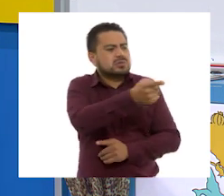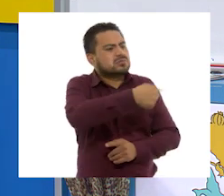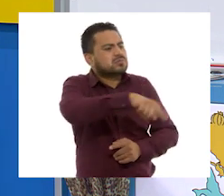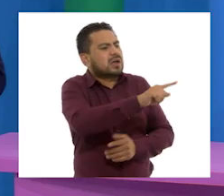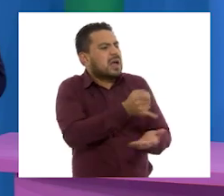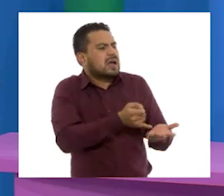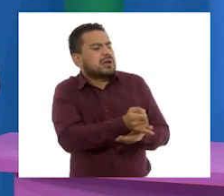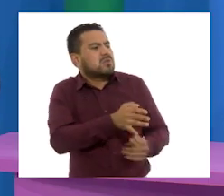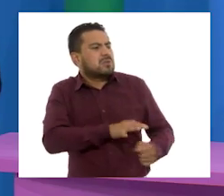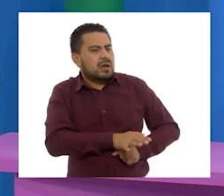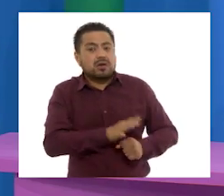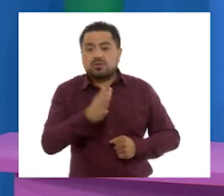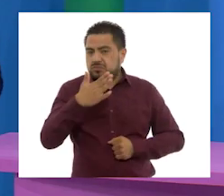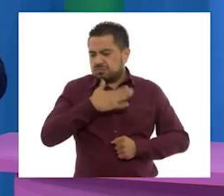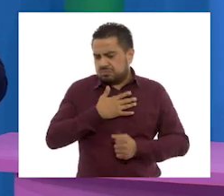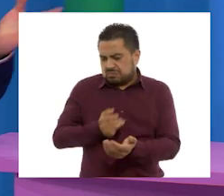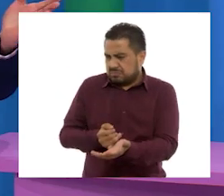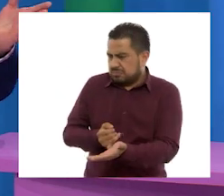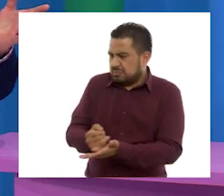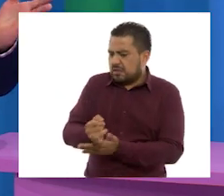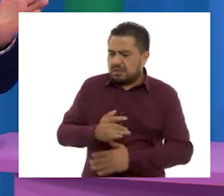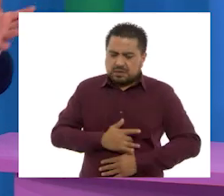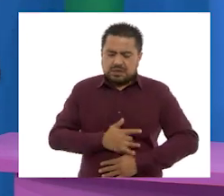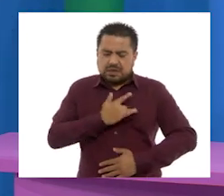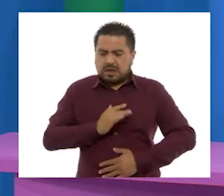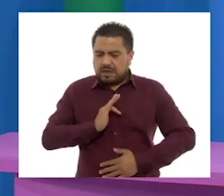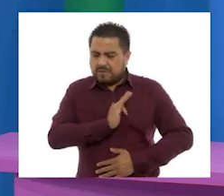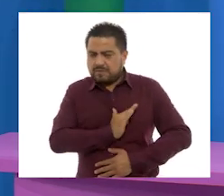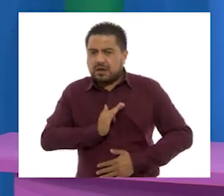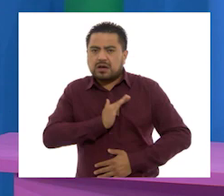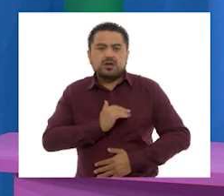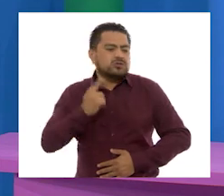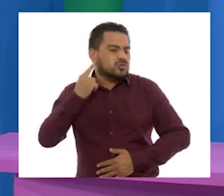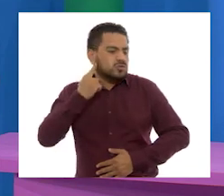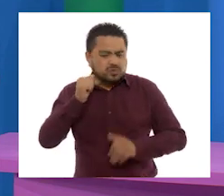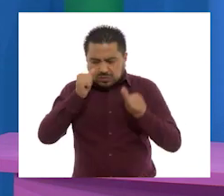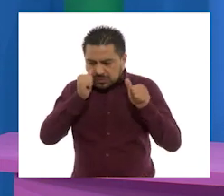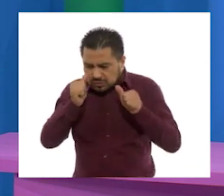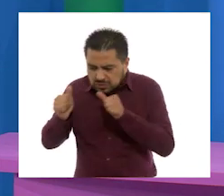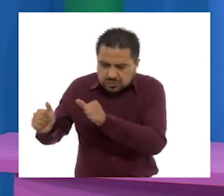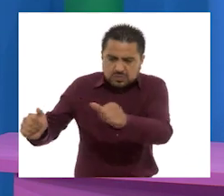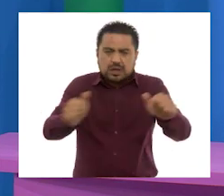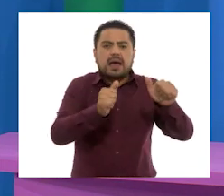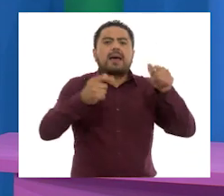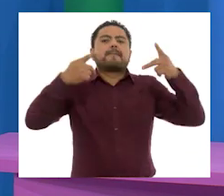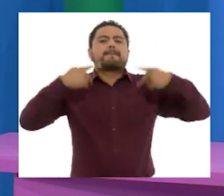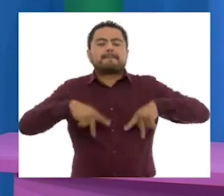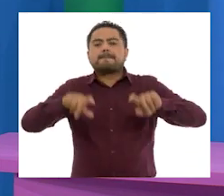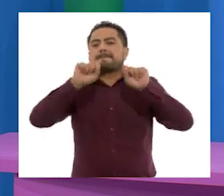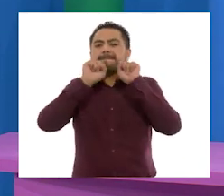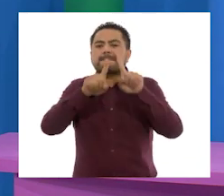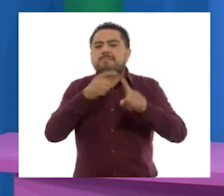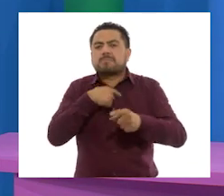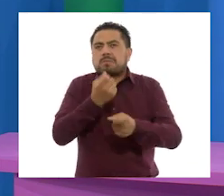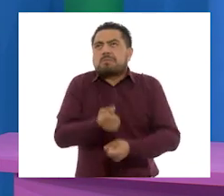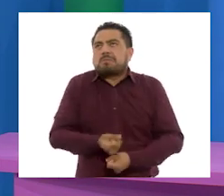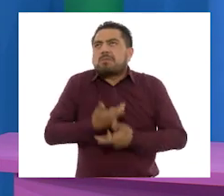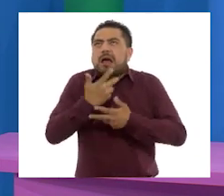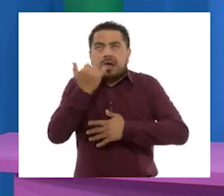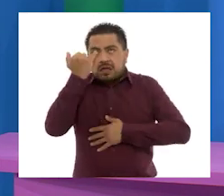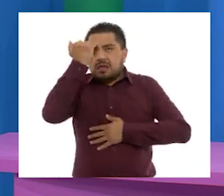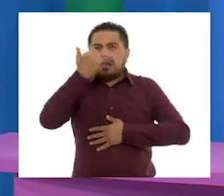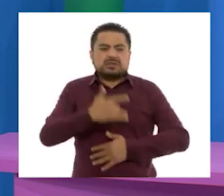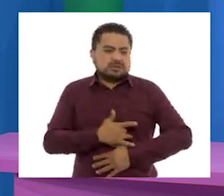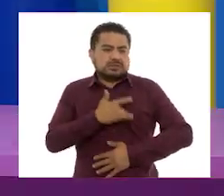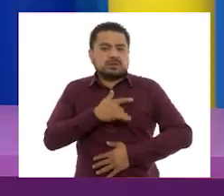casa? Yo decido ser feliz. Escuchar a los demás, a las personas y también expresar mis ideas y lo que